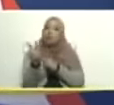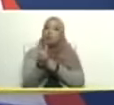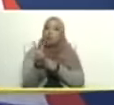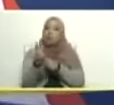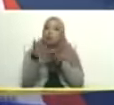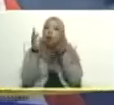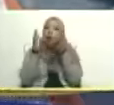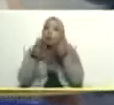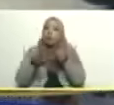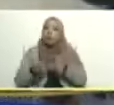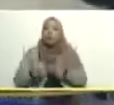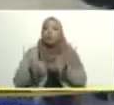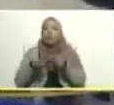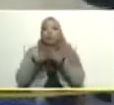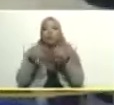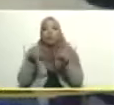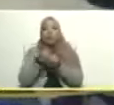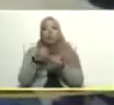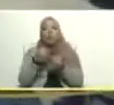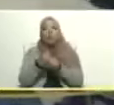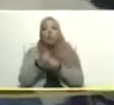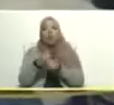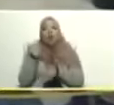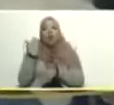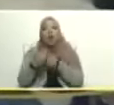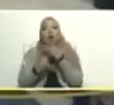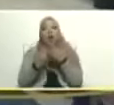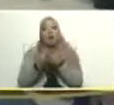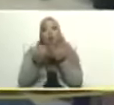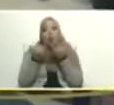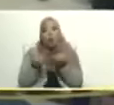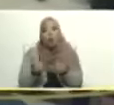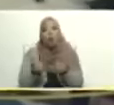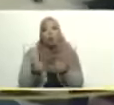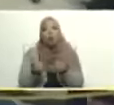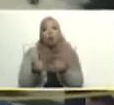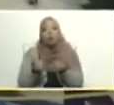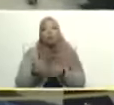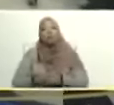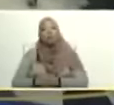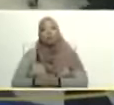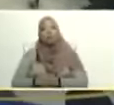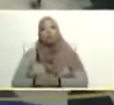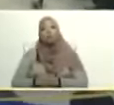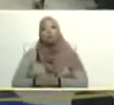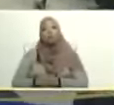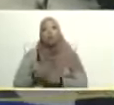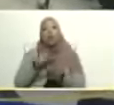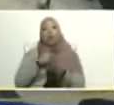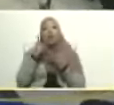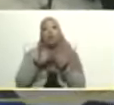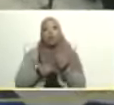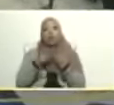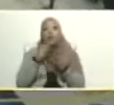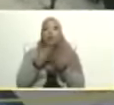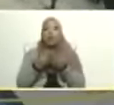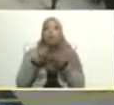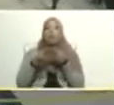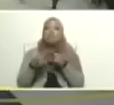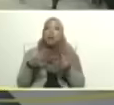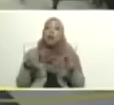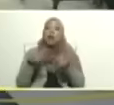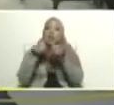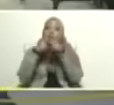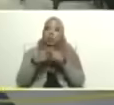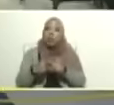total, para hacer todo lo que haya que hacer, porque el proyecto de paz total